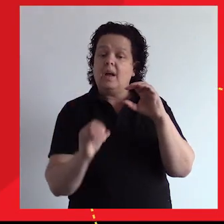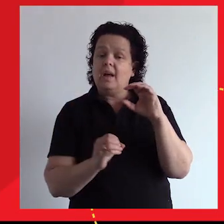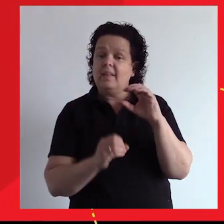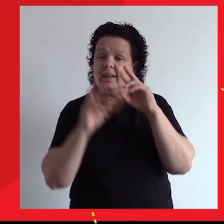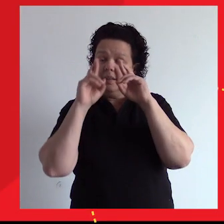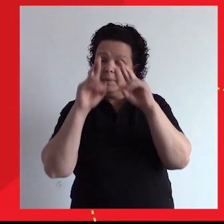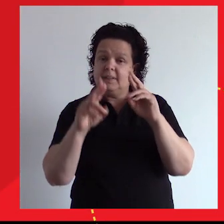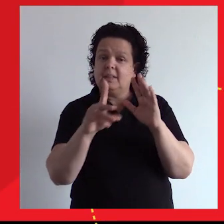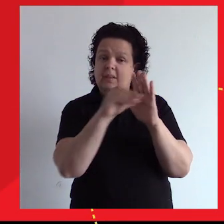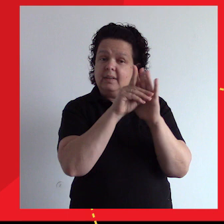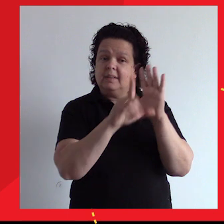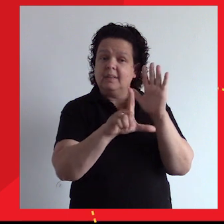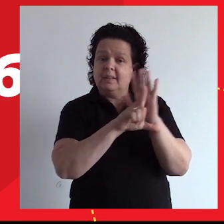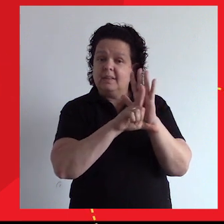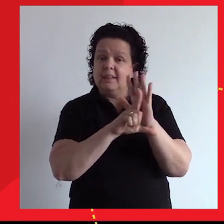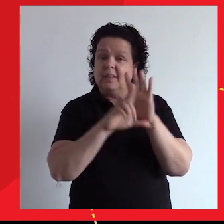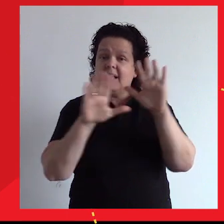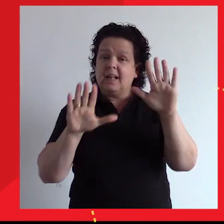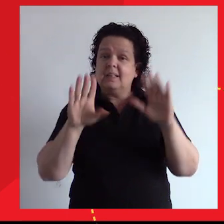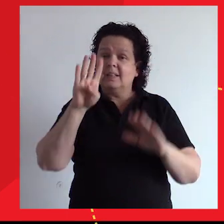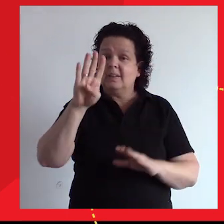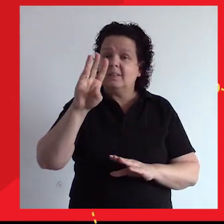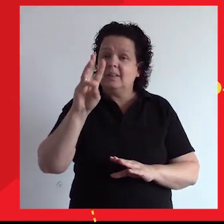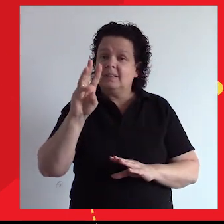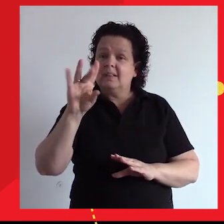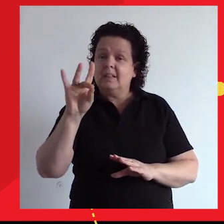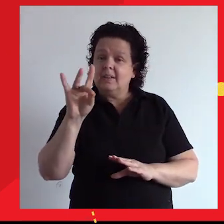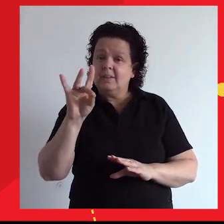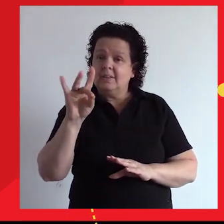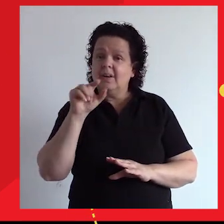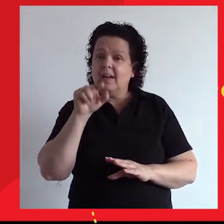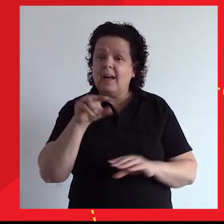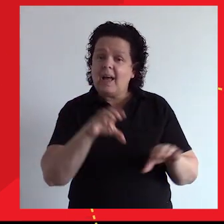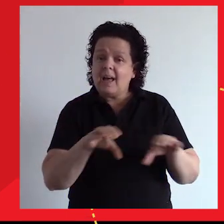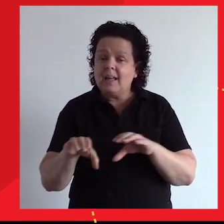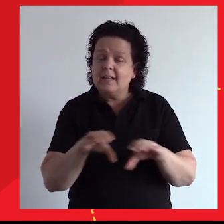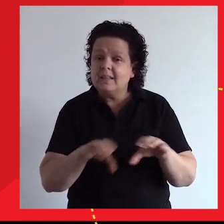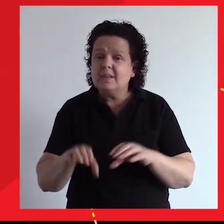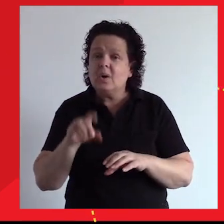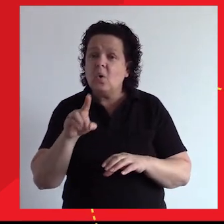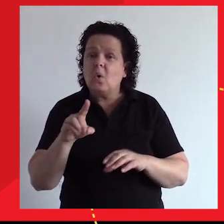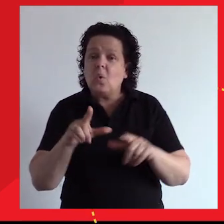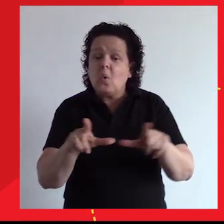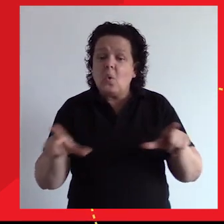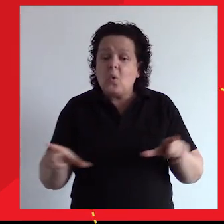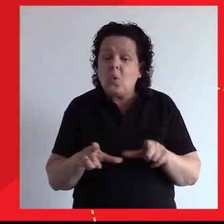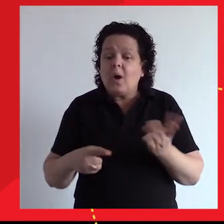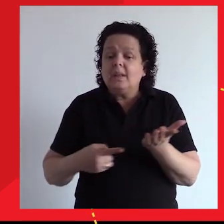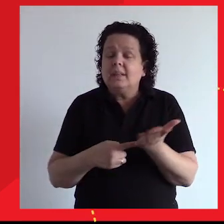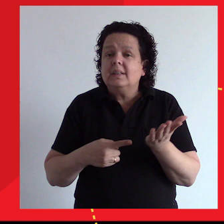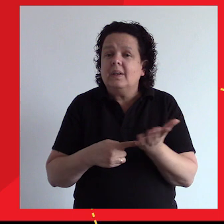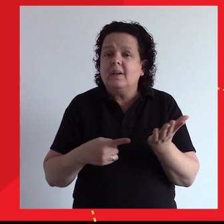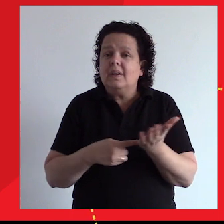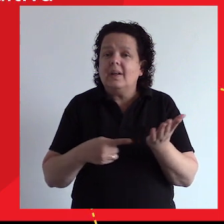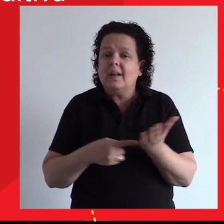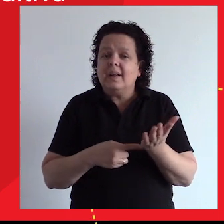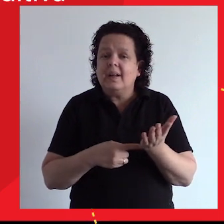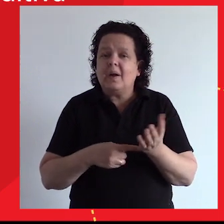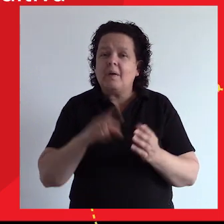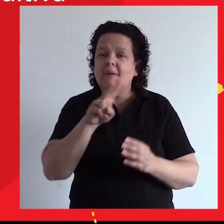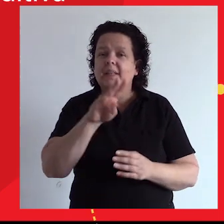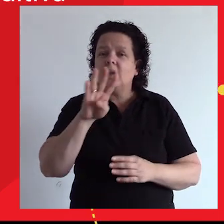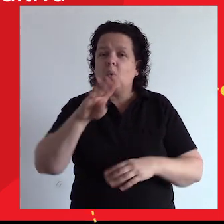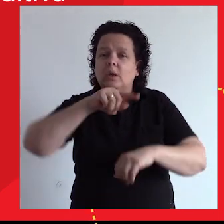El CONADIS, en cumplimiento con el Decreto Legislativo número 1468, ha implementado una plataforma de atención